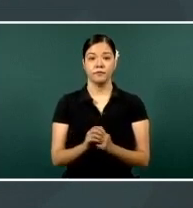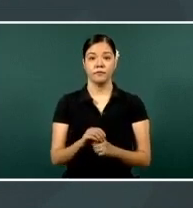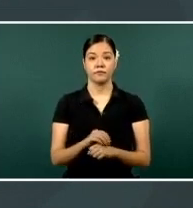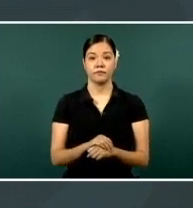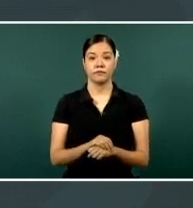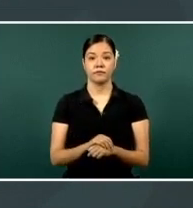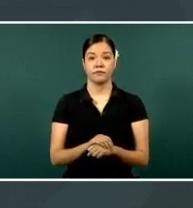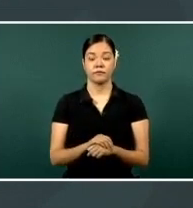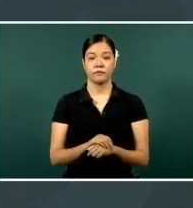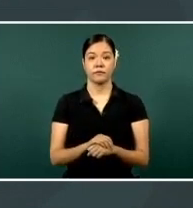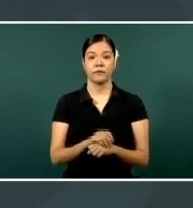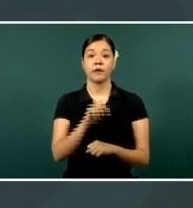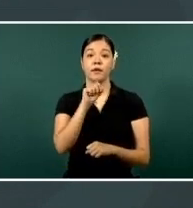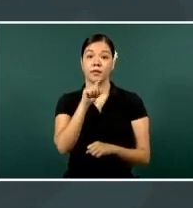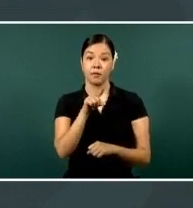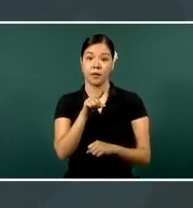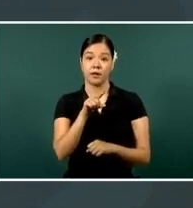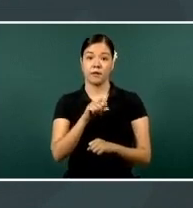También